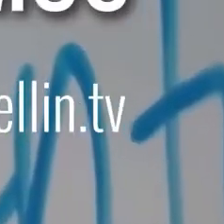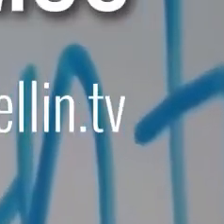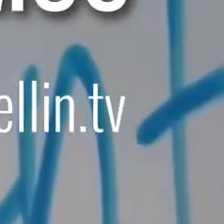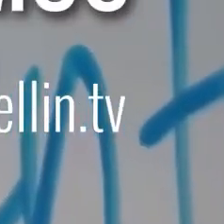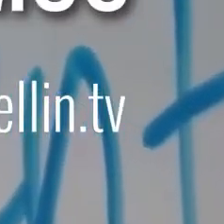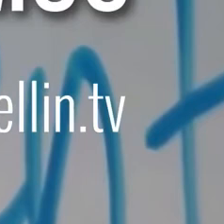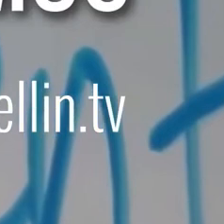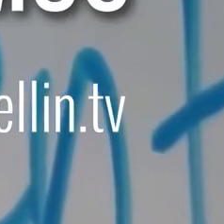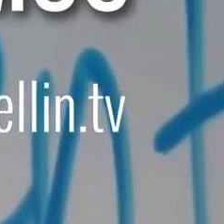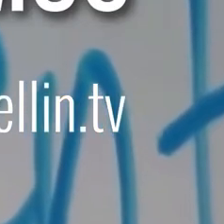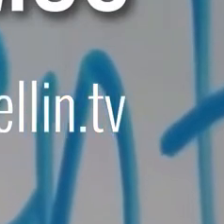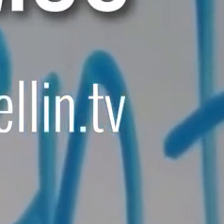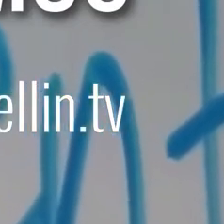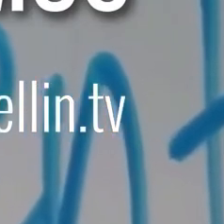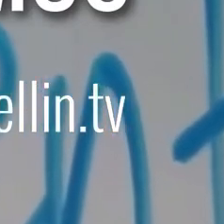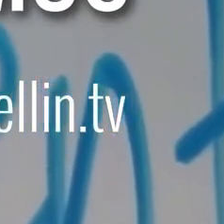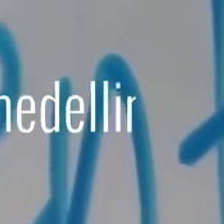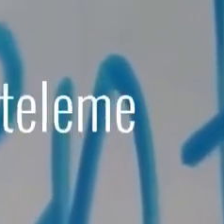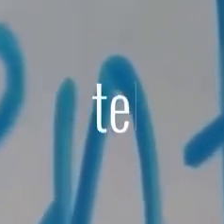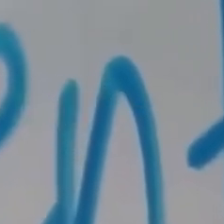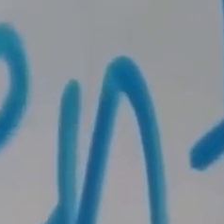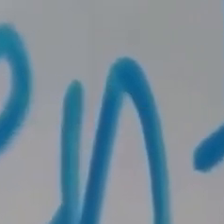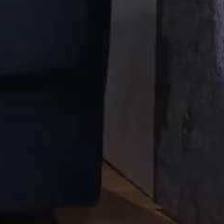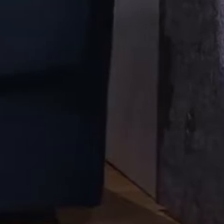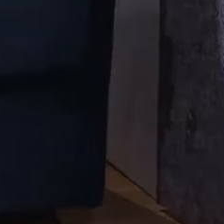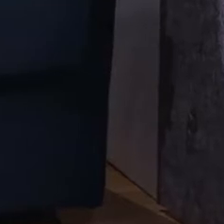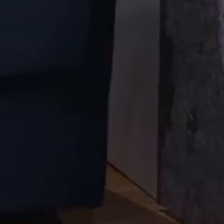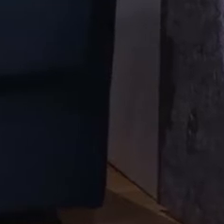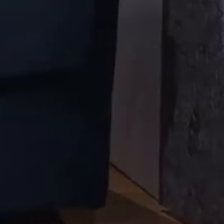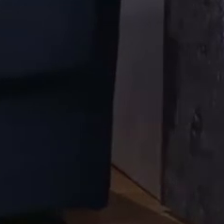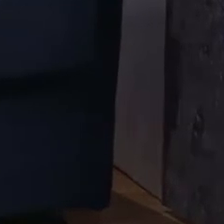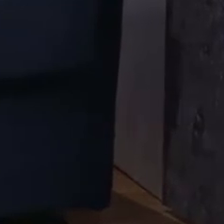Estás viendo En Casa Aprendemos.